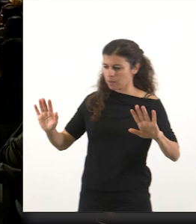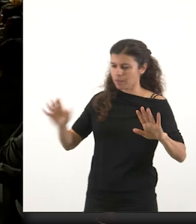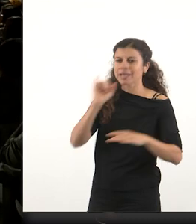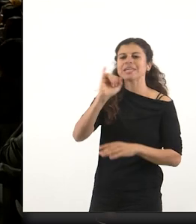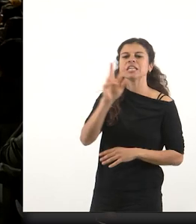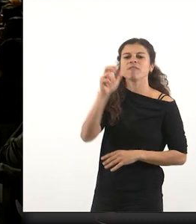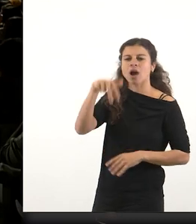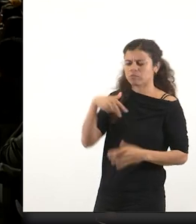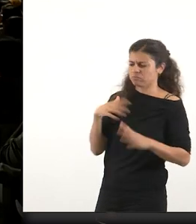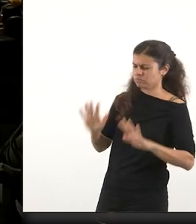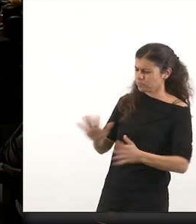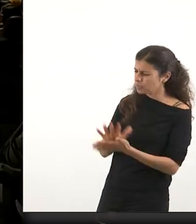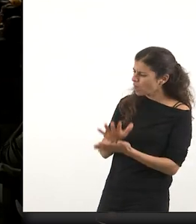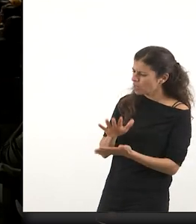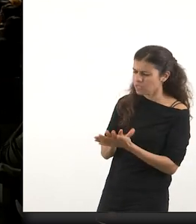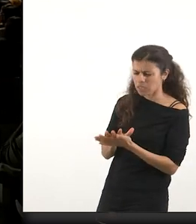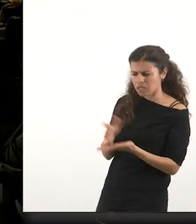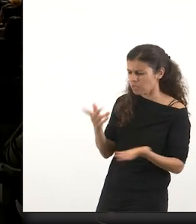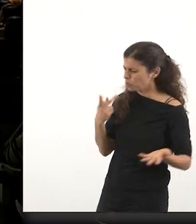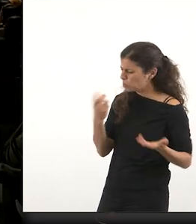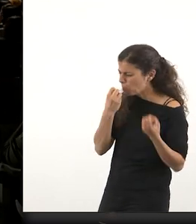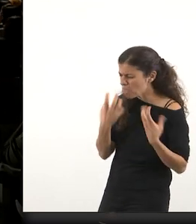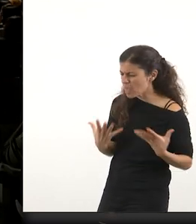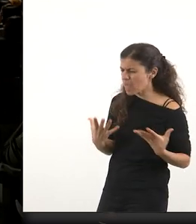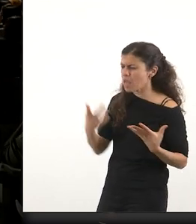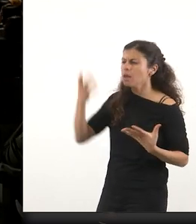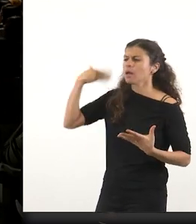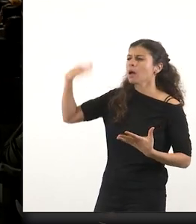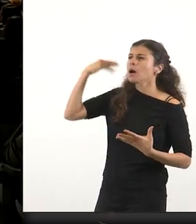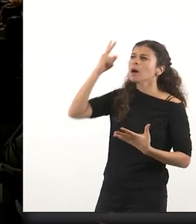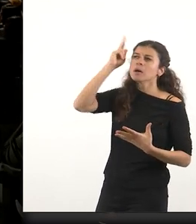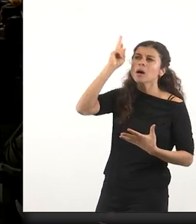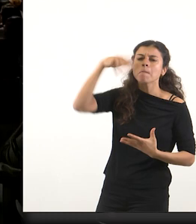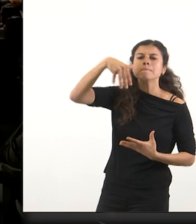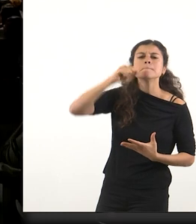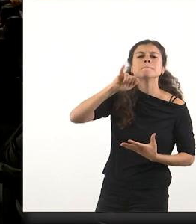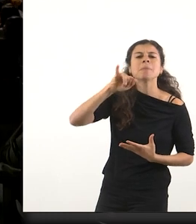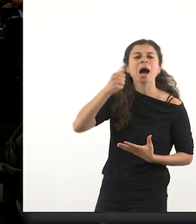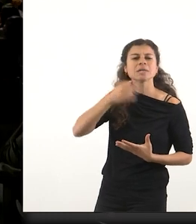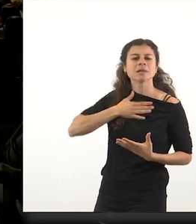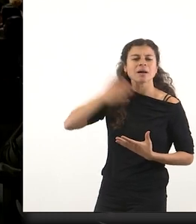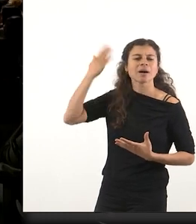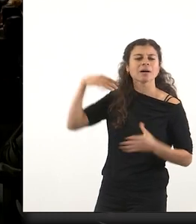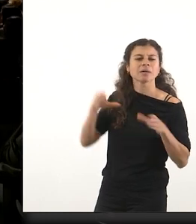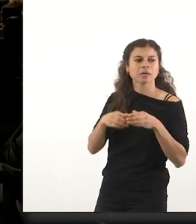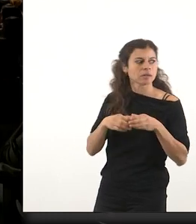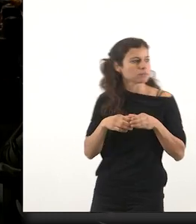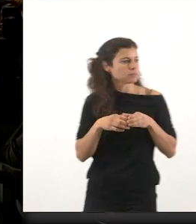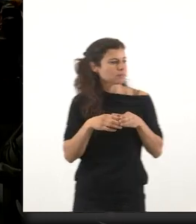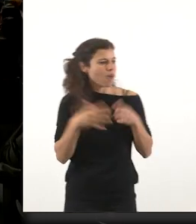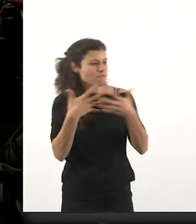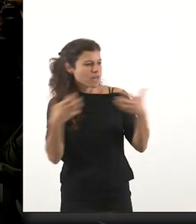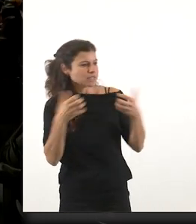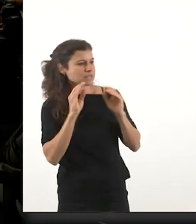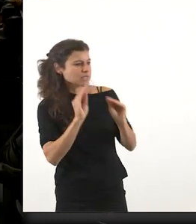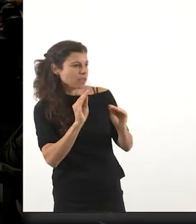fíjate, porque... Según decían mis ancestros mayas, sobre el amor, tus ancestros mayas, una frase exótica para acabar